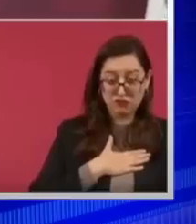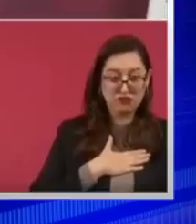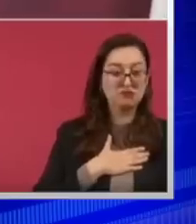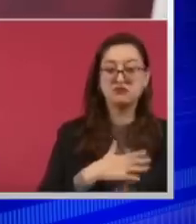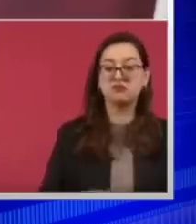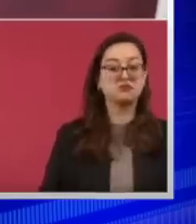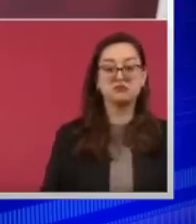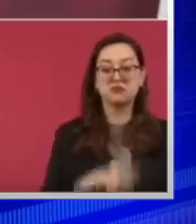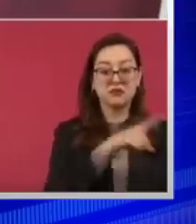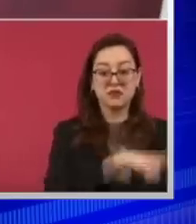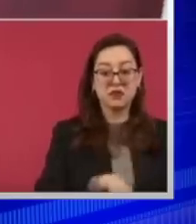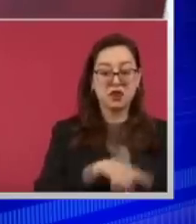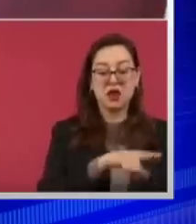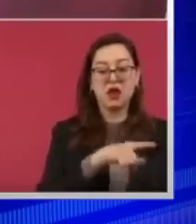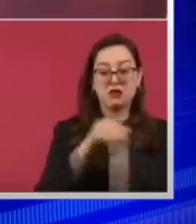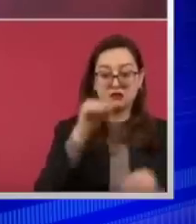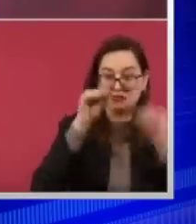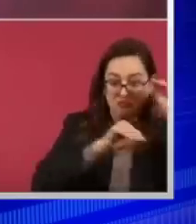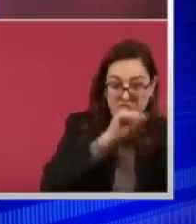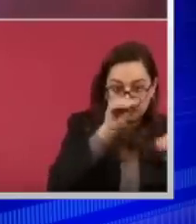la pusieron ahí es